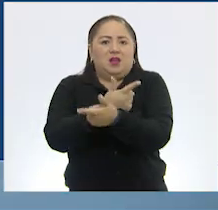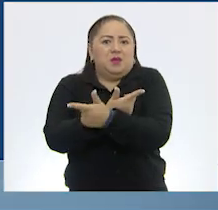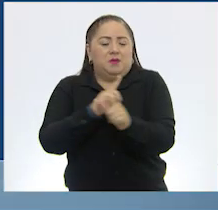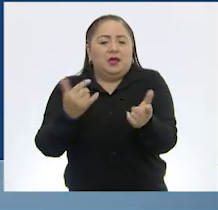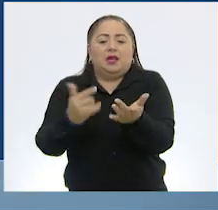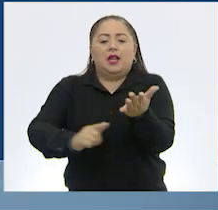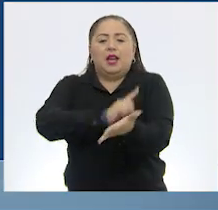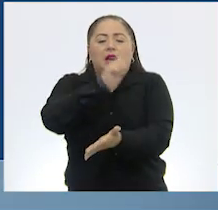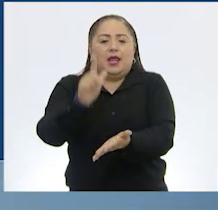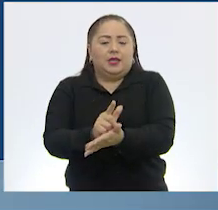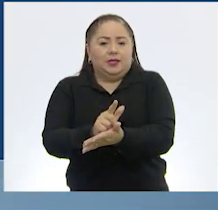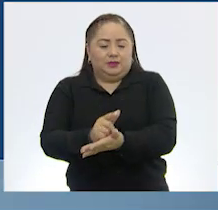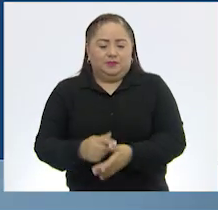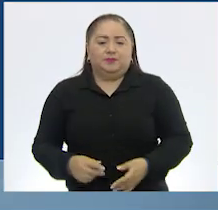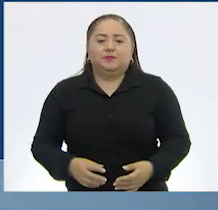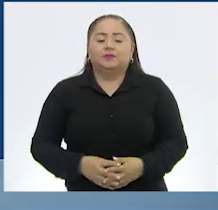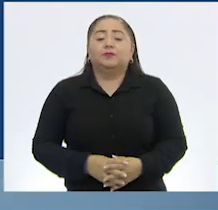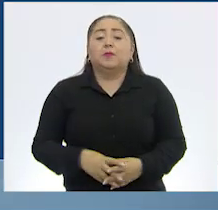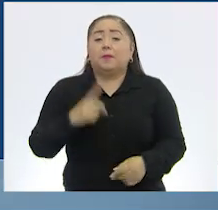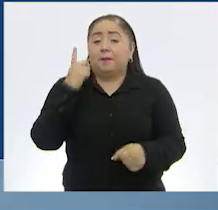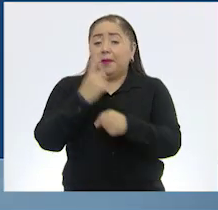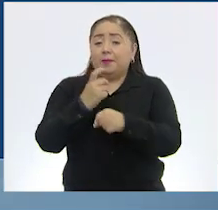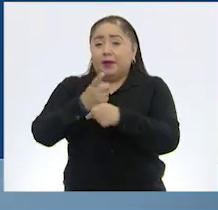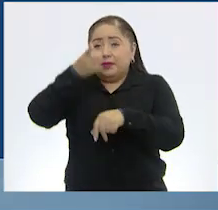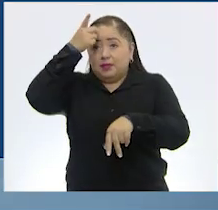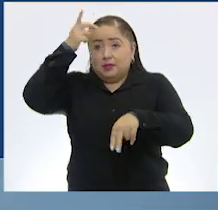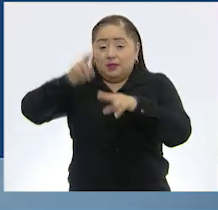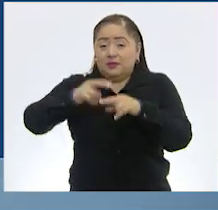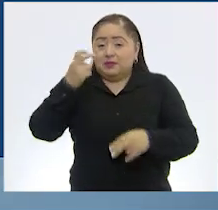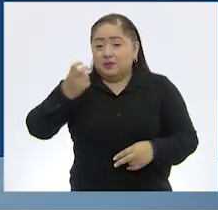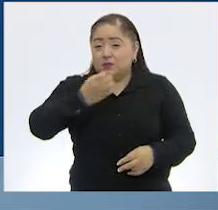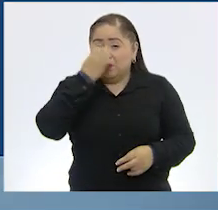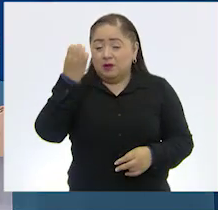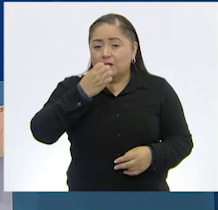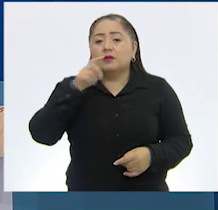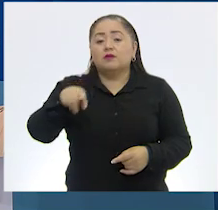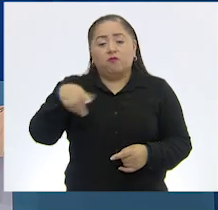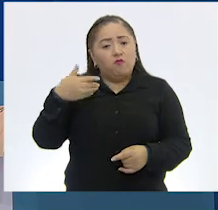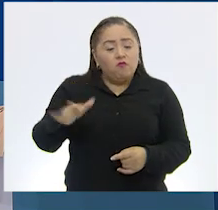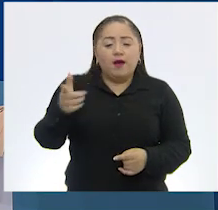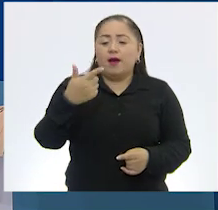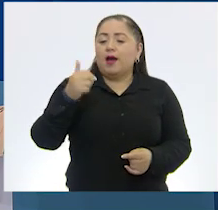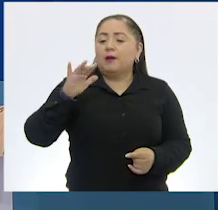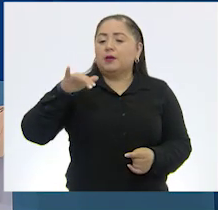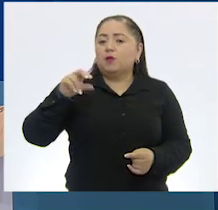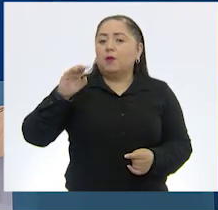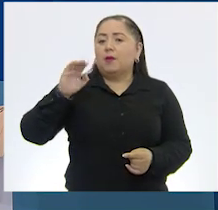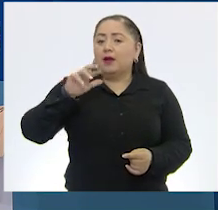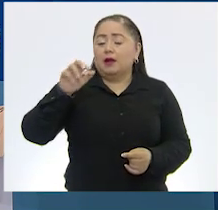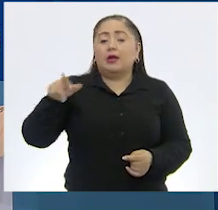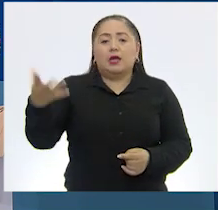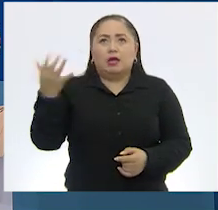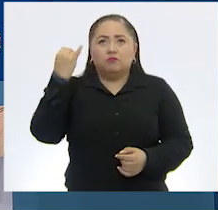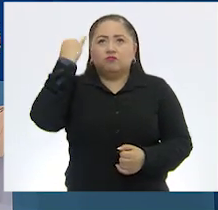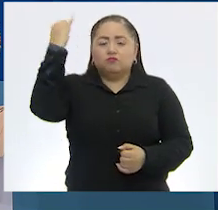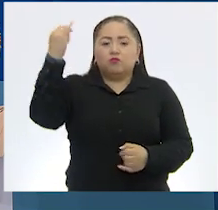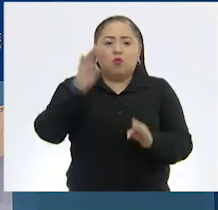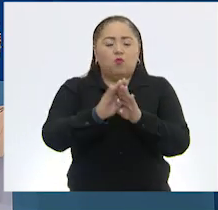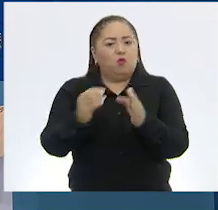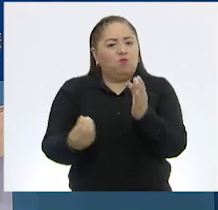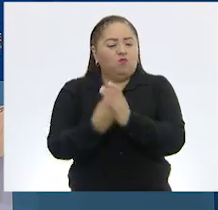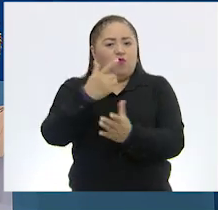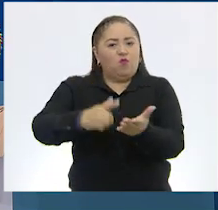las leyes de desamortización. El primer director de esa escuela fue justamente Gabino Barreda, y fue él quien ideó el lema